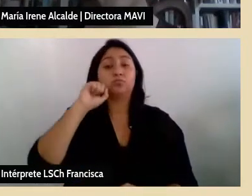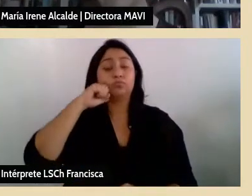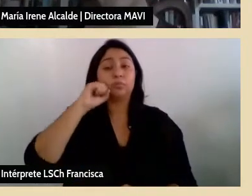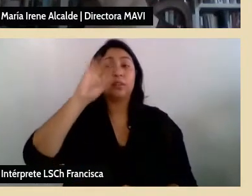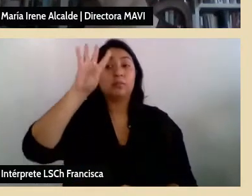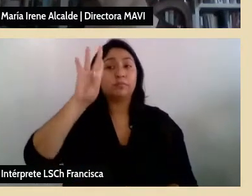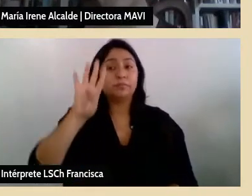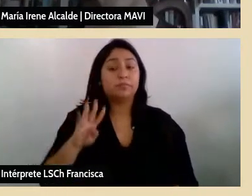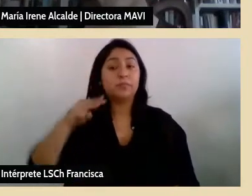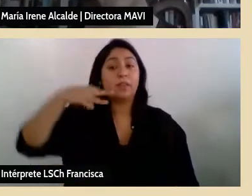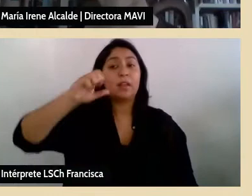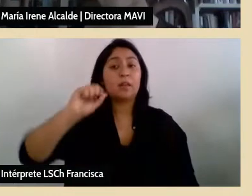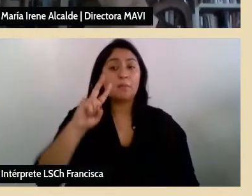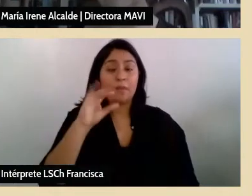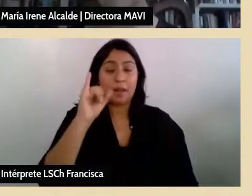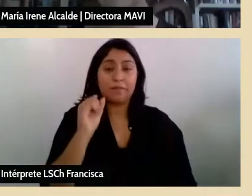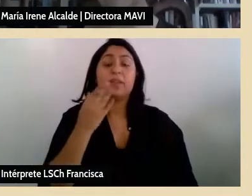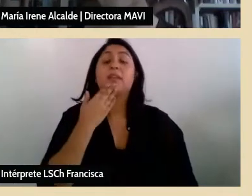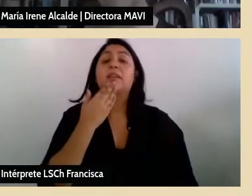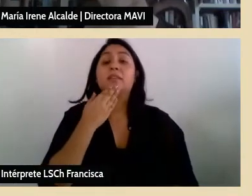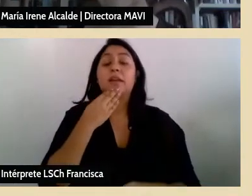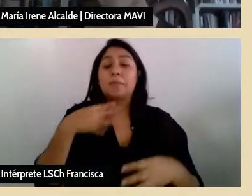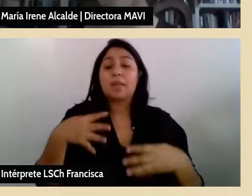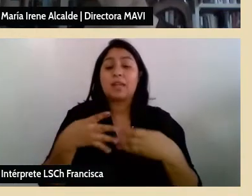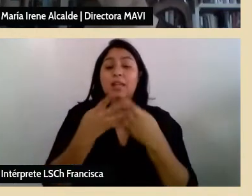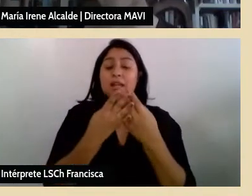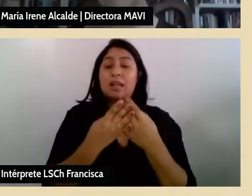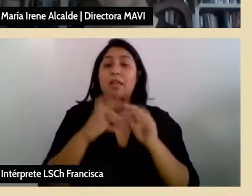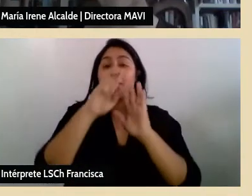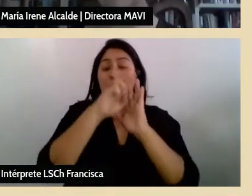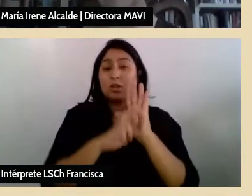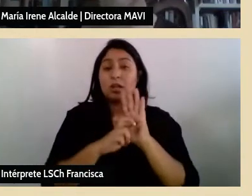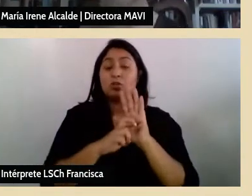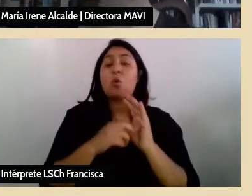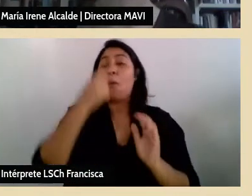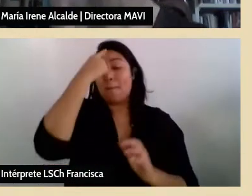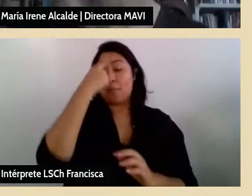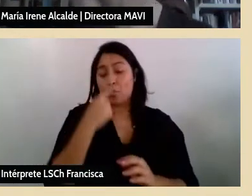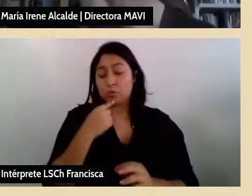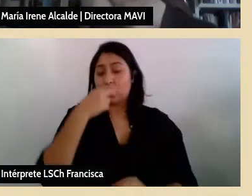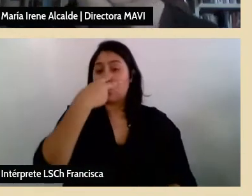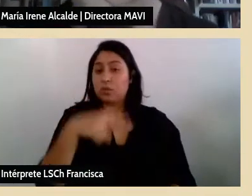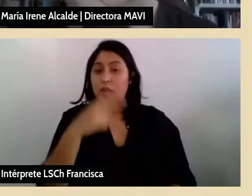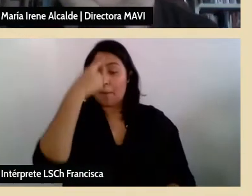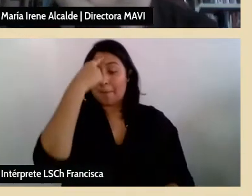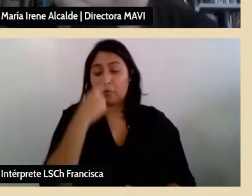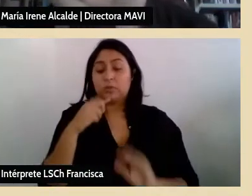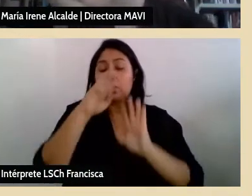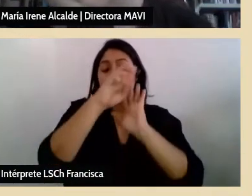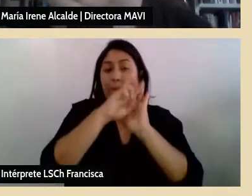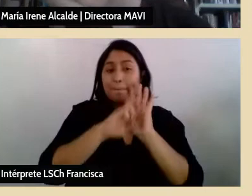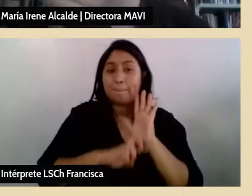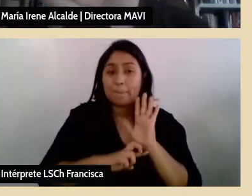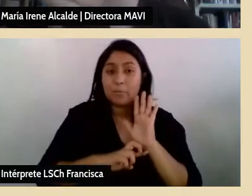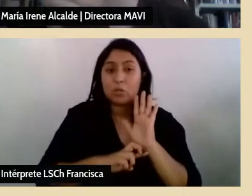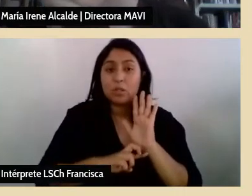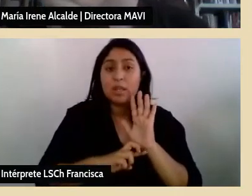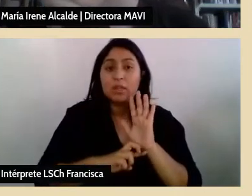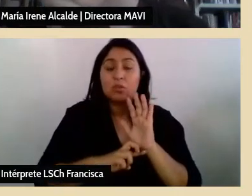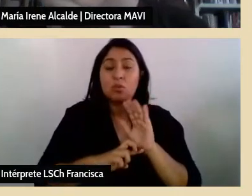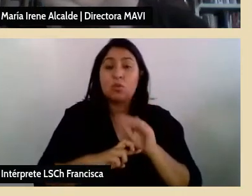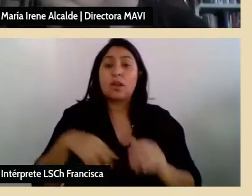del proyecto Museo de los Museos, del cual soy director. Y este proyecto, bueno, es una iniciativa que